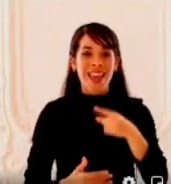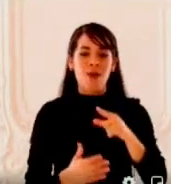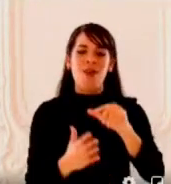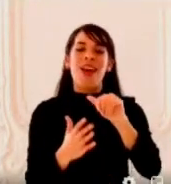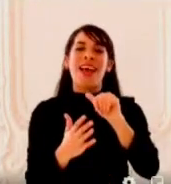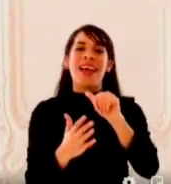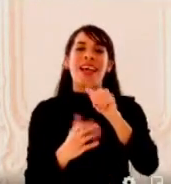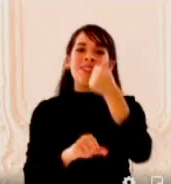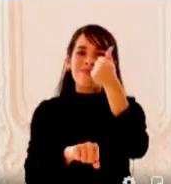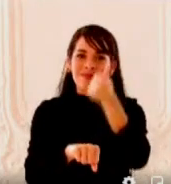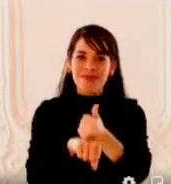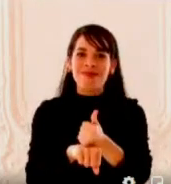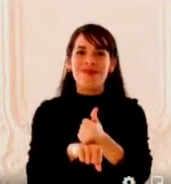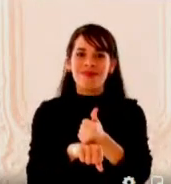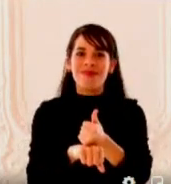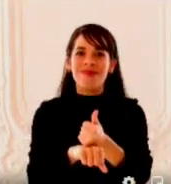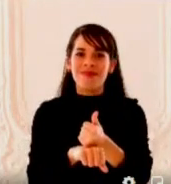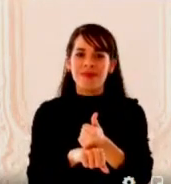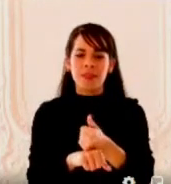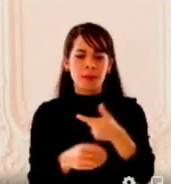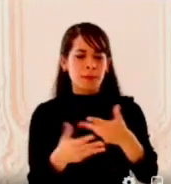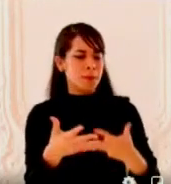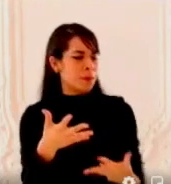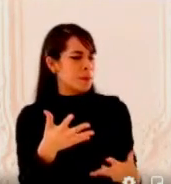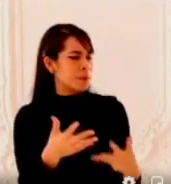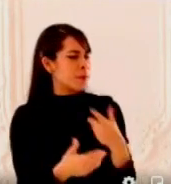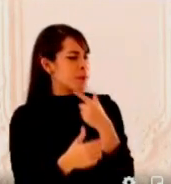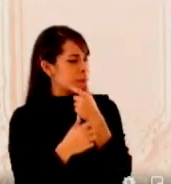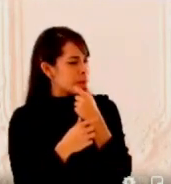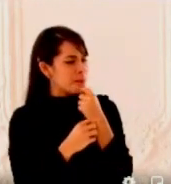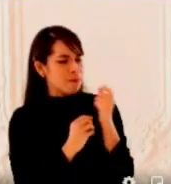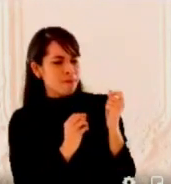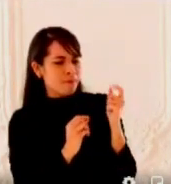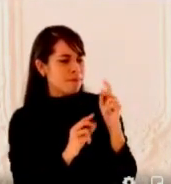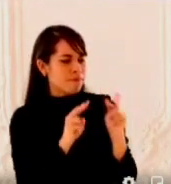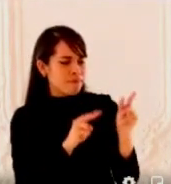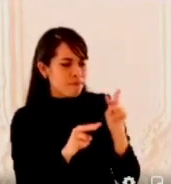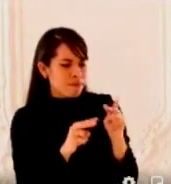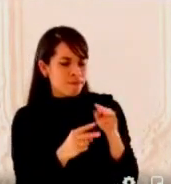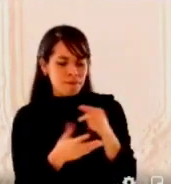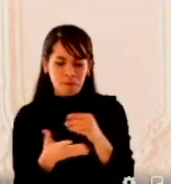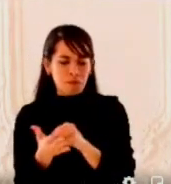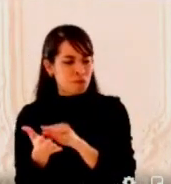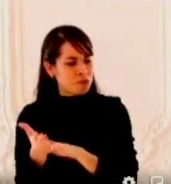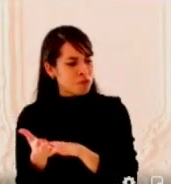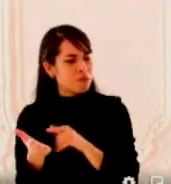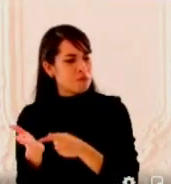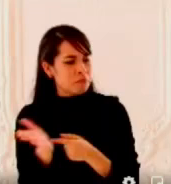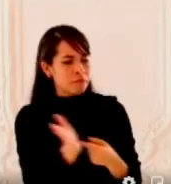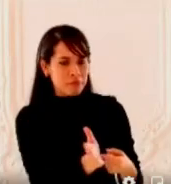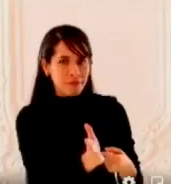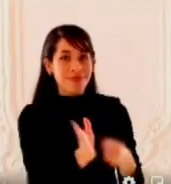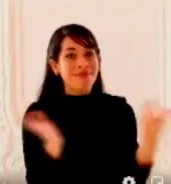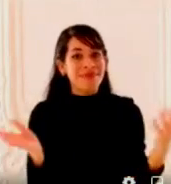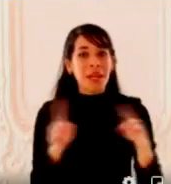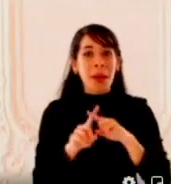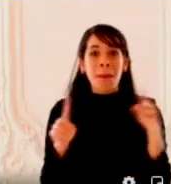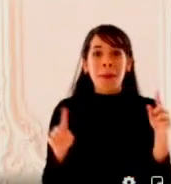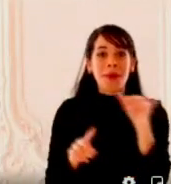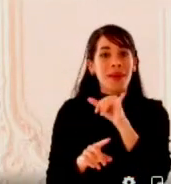gasto, básicamente a base del estimado que tiene de los recaudos del gobierno. Pero otra vez